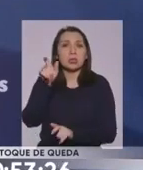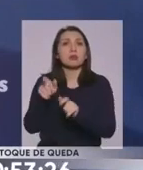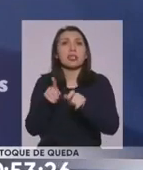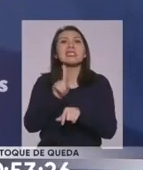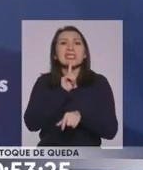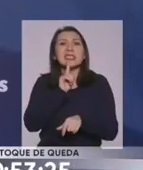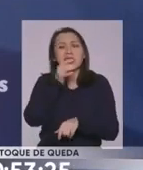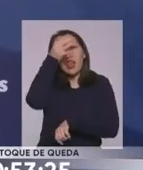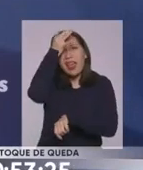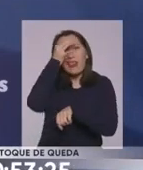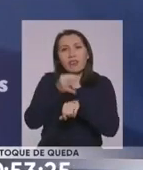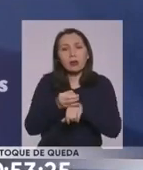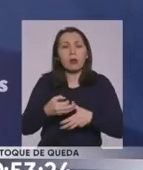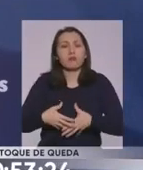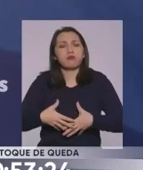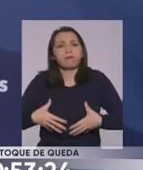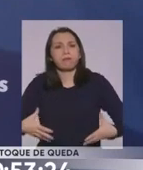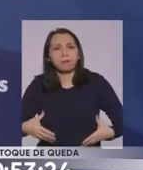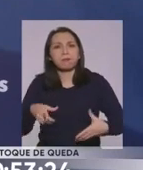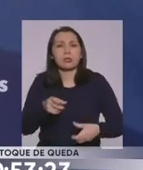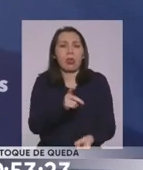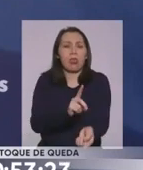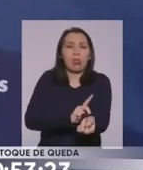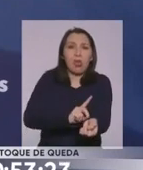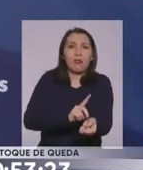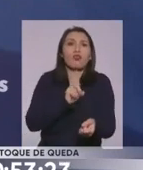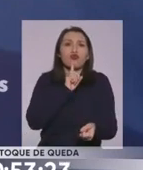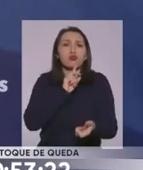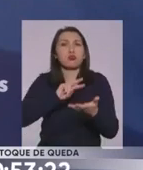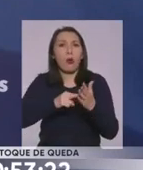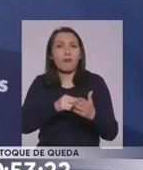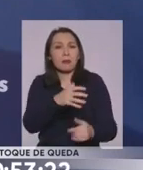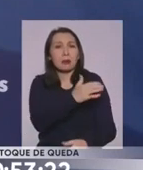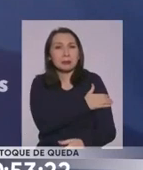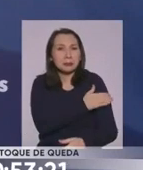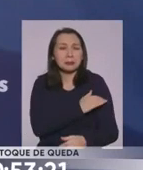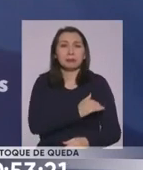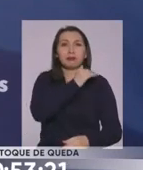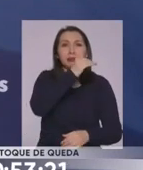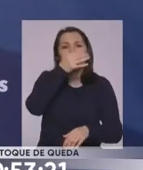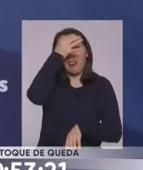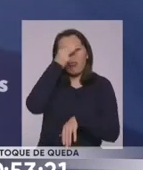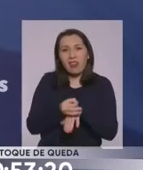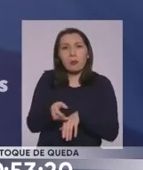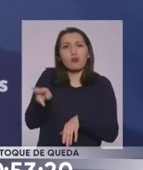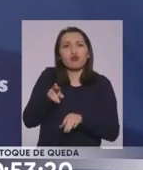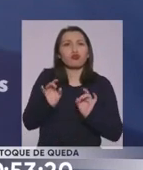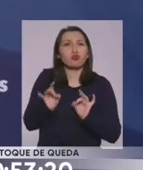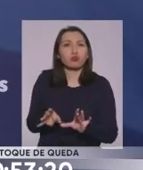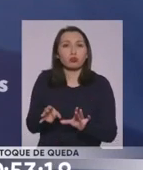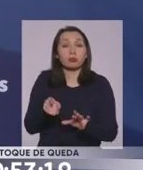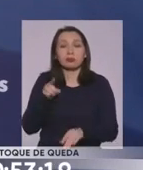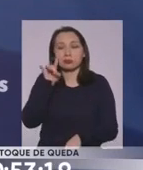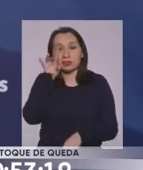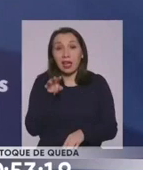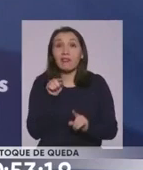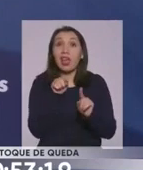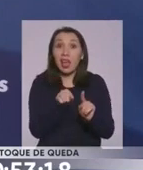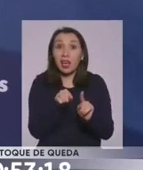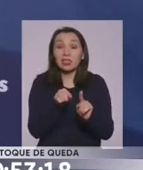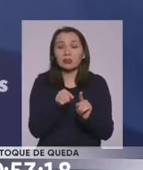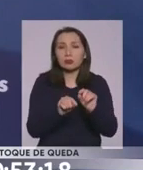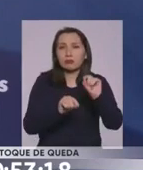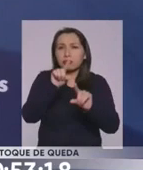pacientes con obesidad, con diabetes, con hipertensión, con enfermedades crónicas, que sabemos ya por